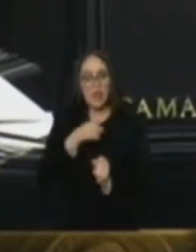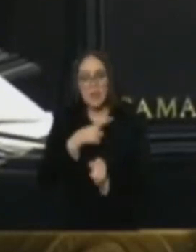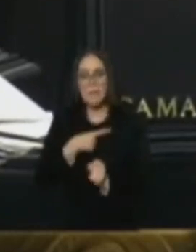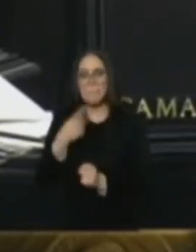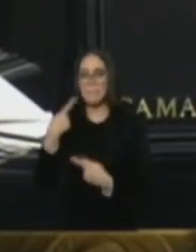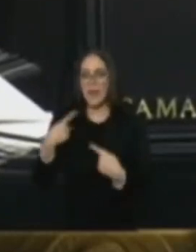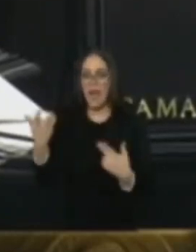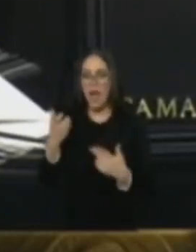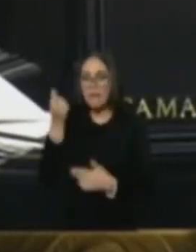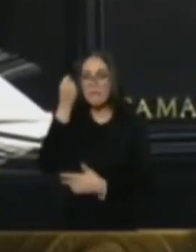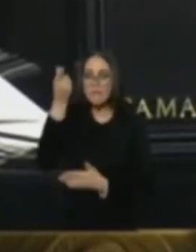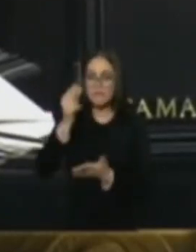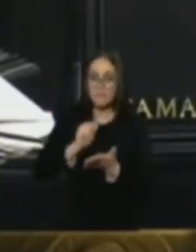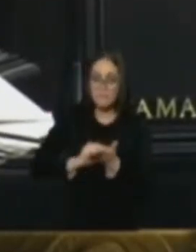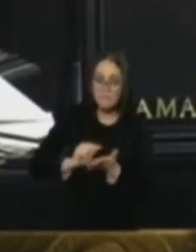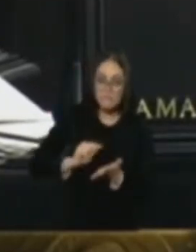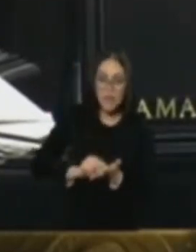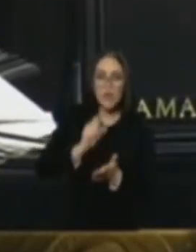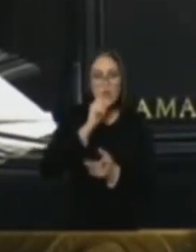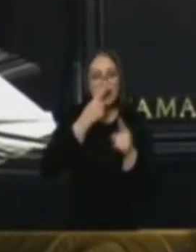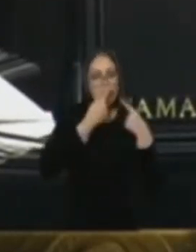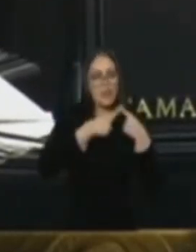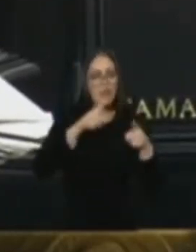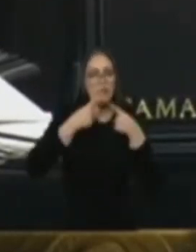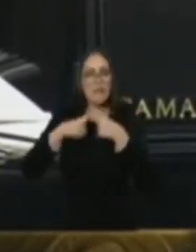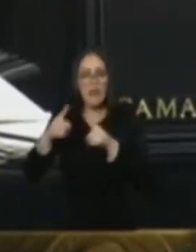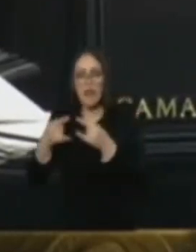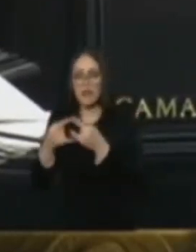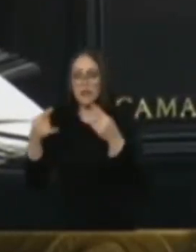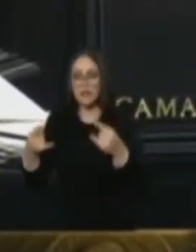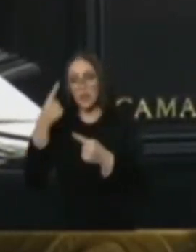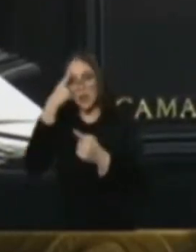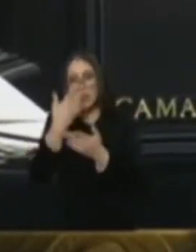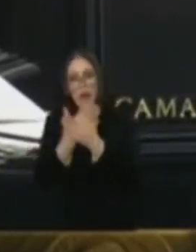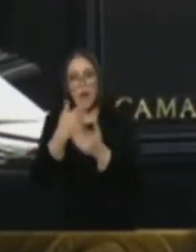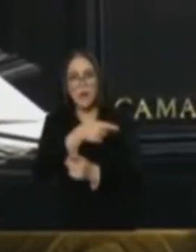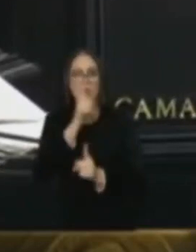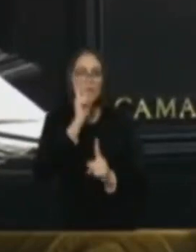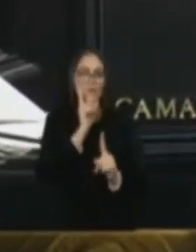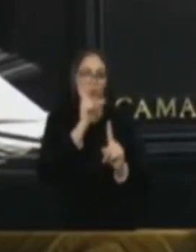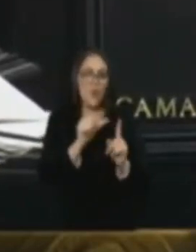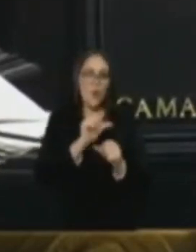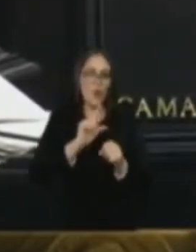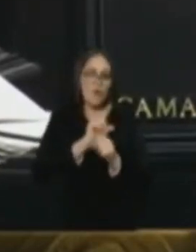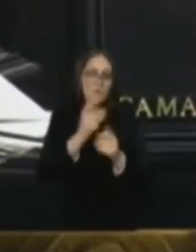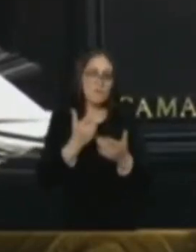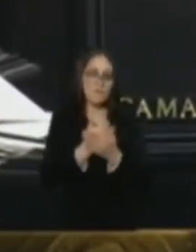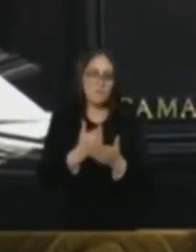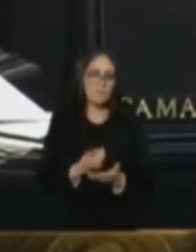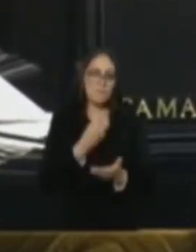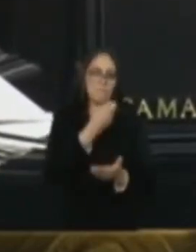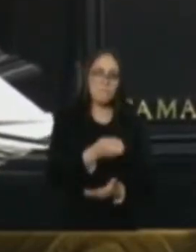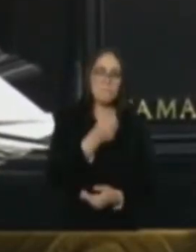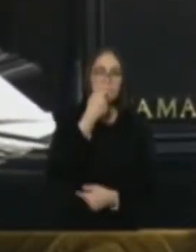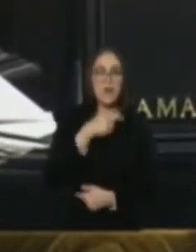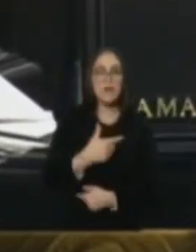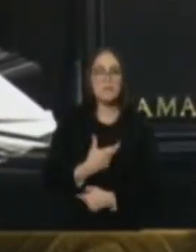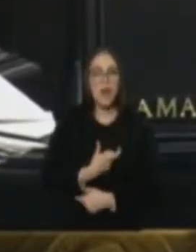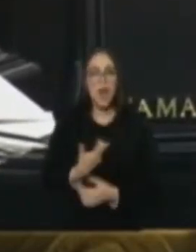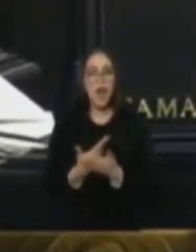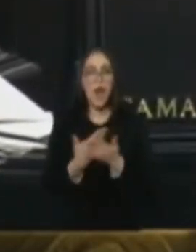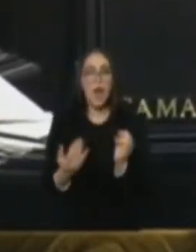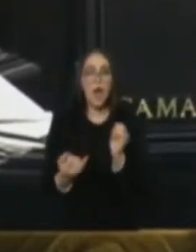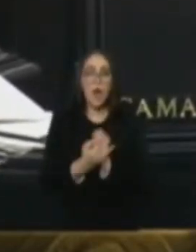letras, a través de sus historias, de nuestra galardonada. Ambos, por la fuerza y contundencia de sus